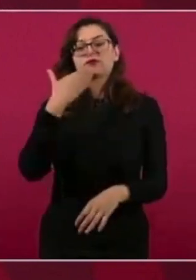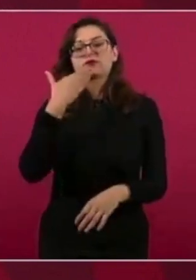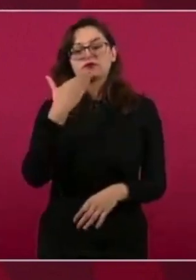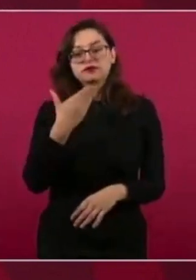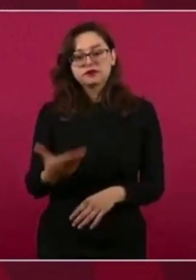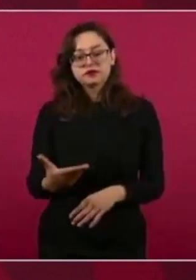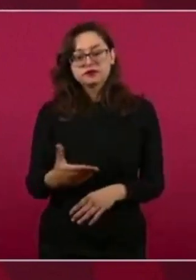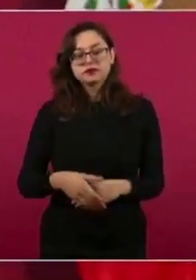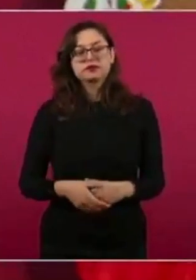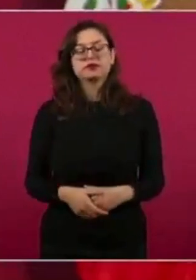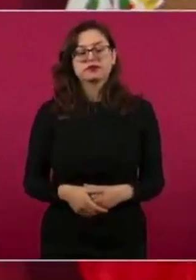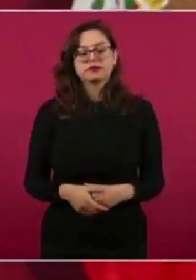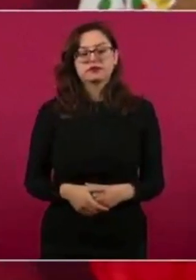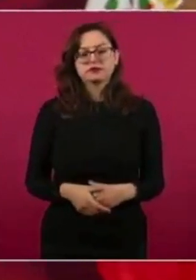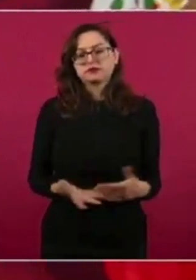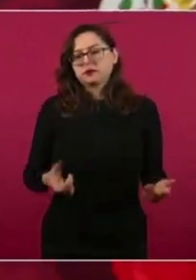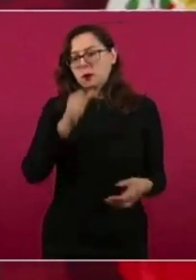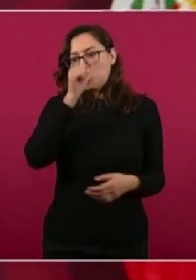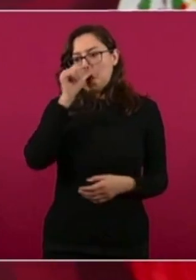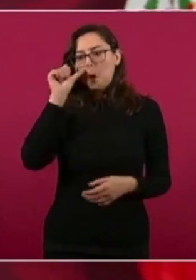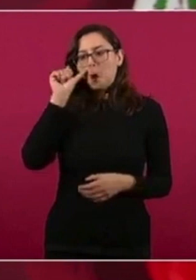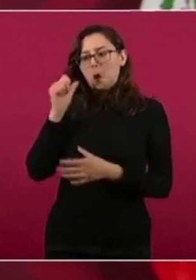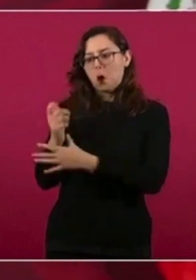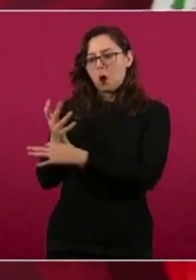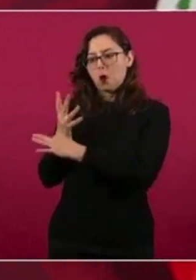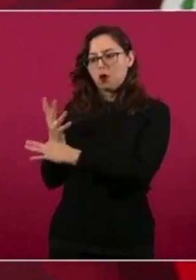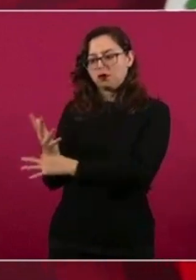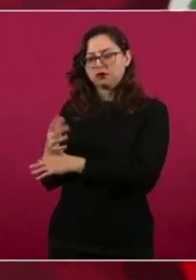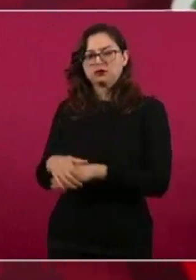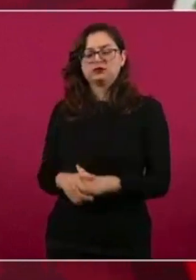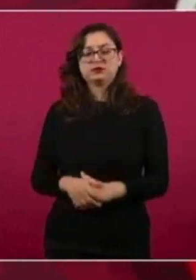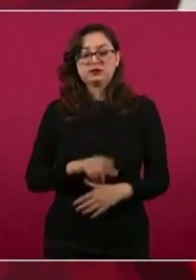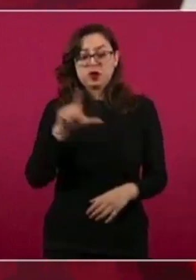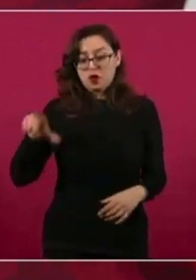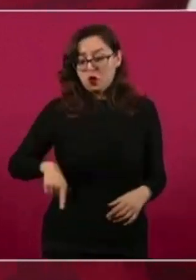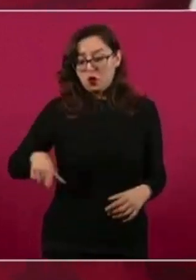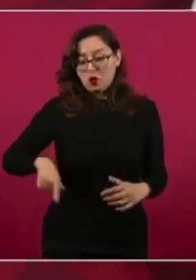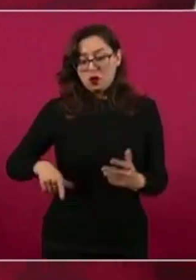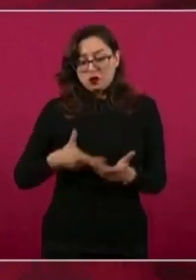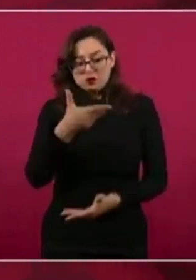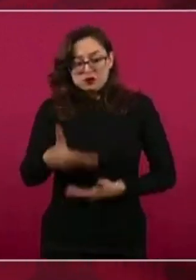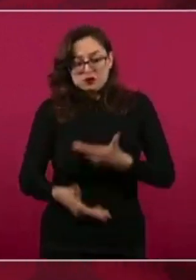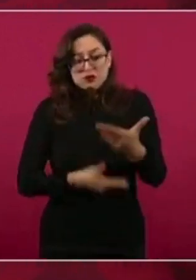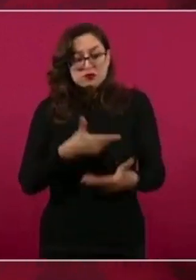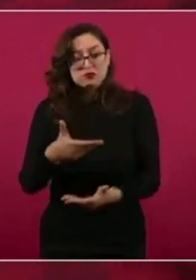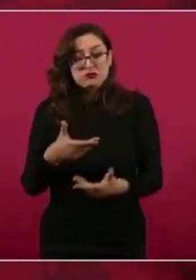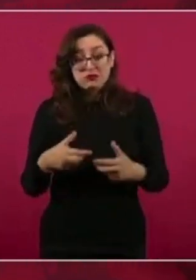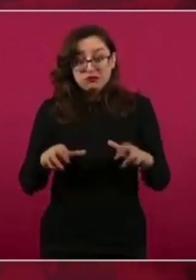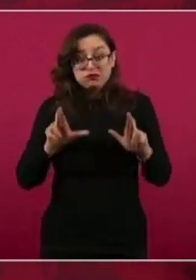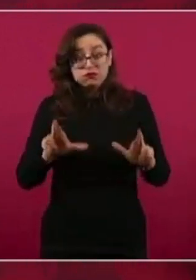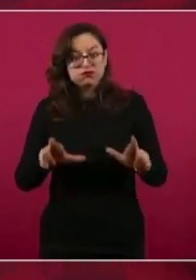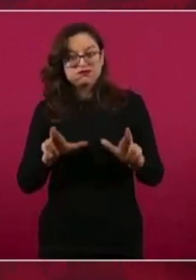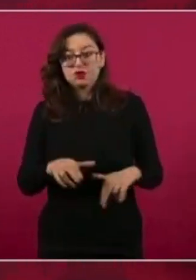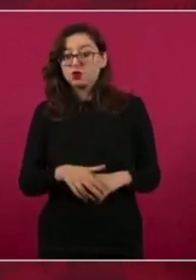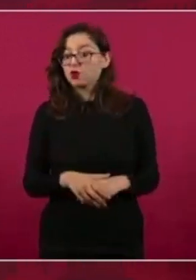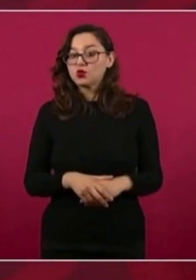servidor público se acostumbre a vivir en la justa medianía.